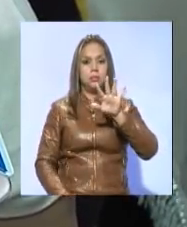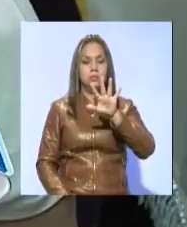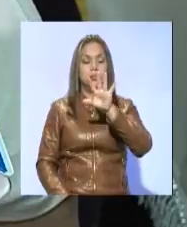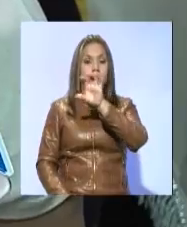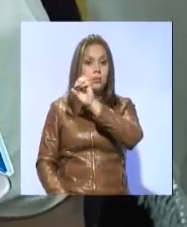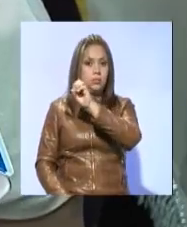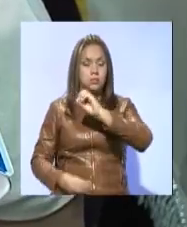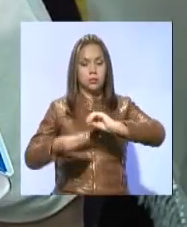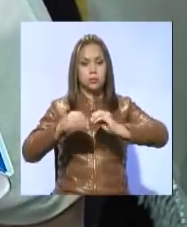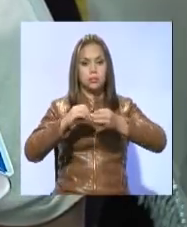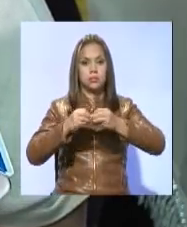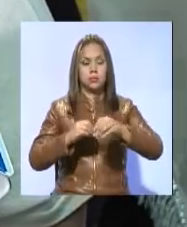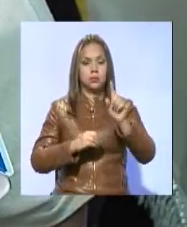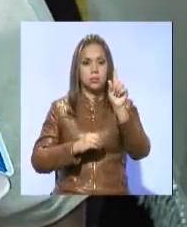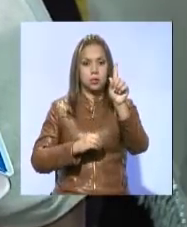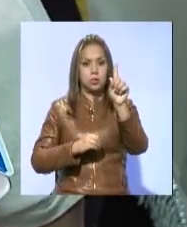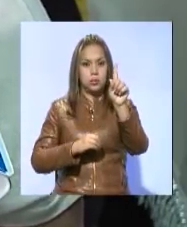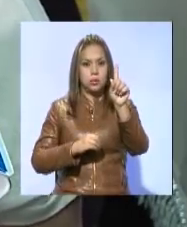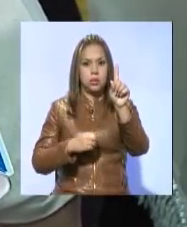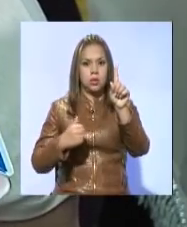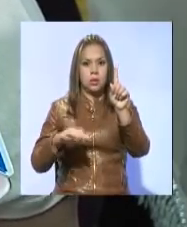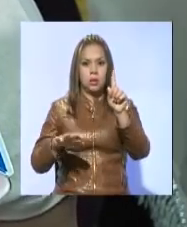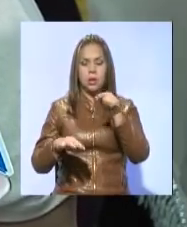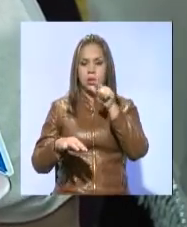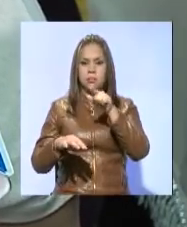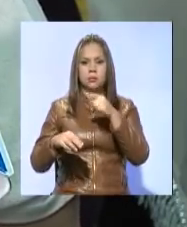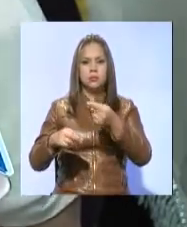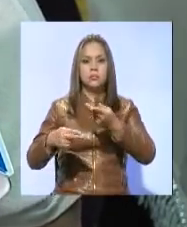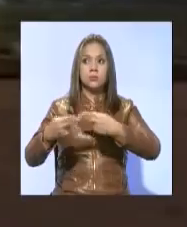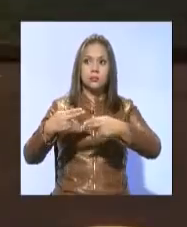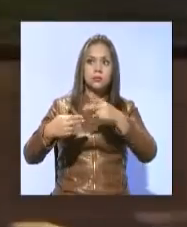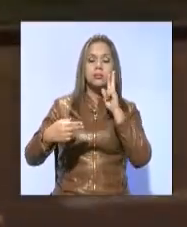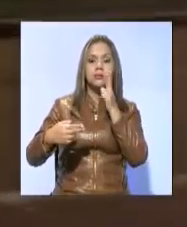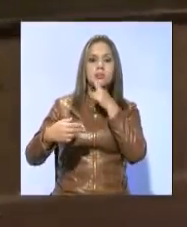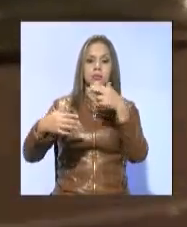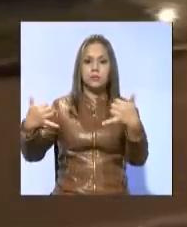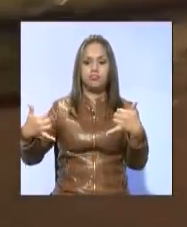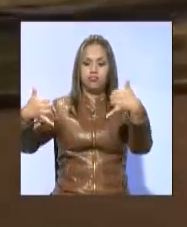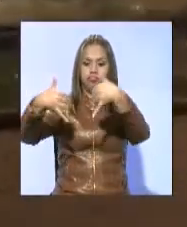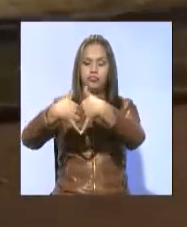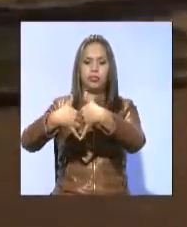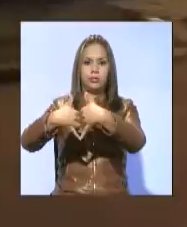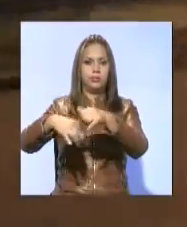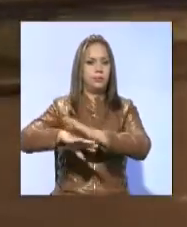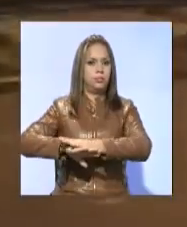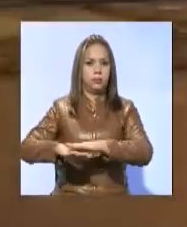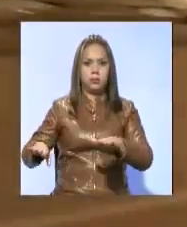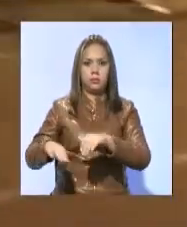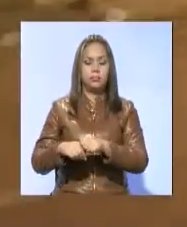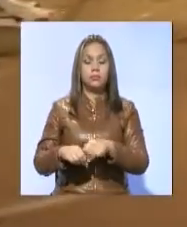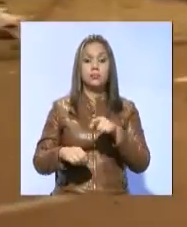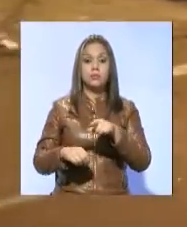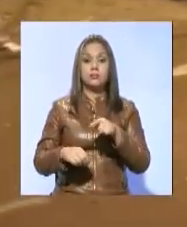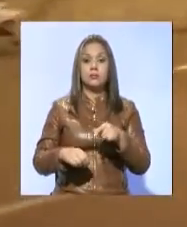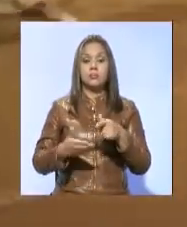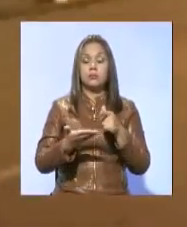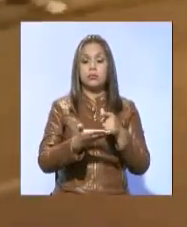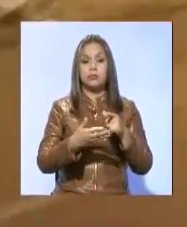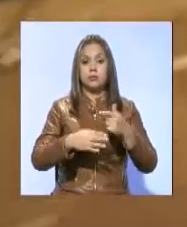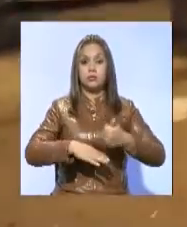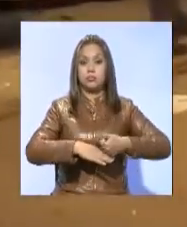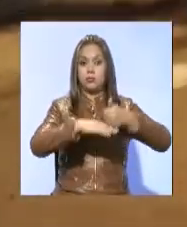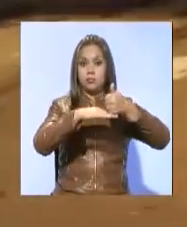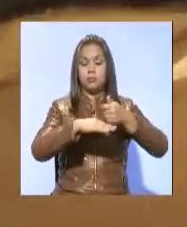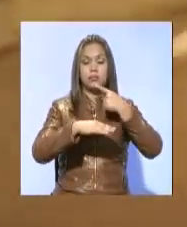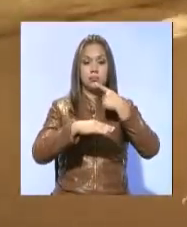numeral 1. Esto es ya la clausura del local. El comandante del Cuerpo de Bomberos de Quito, Ever Arroyo, explicó cuál sería